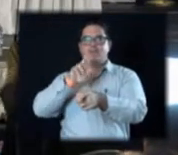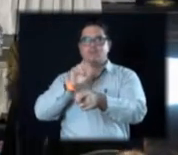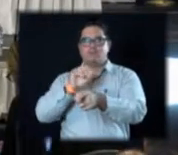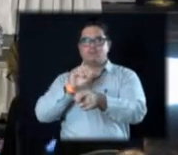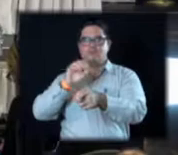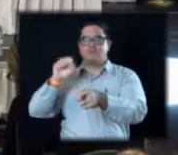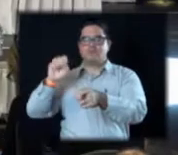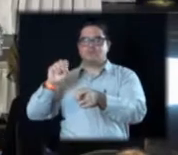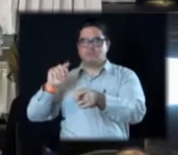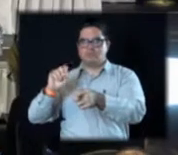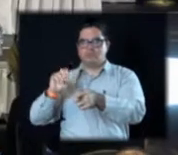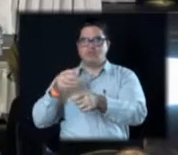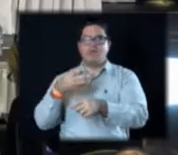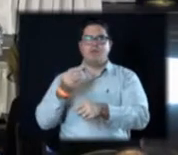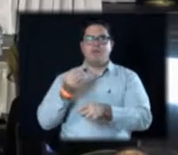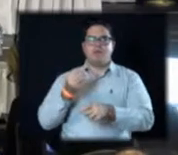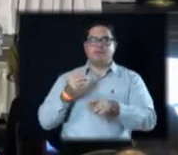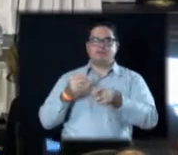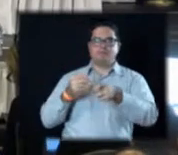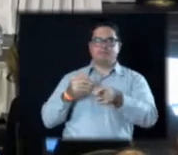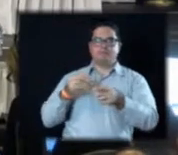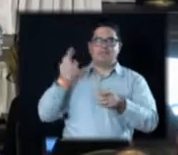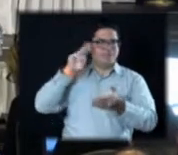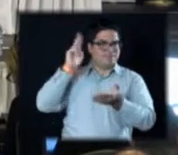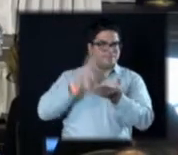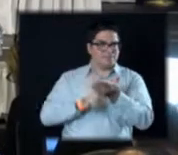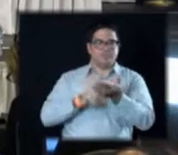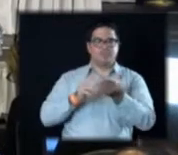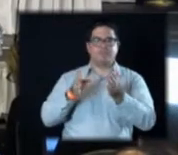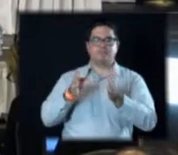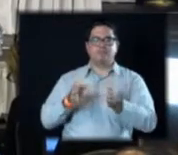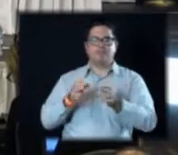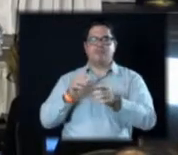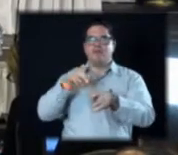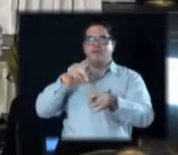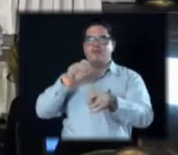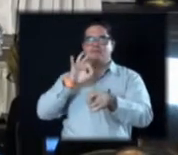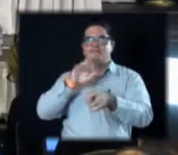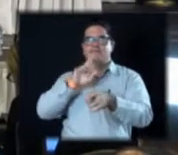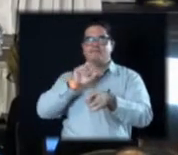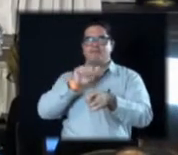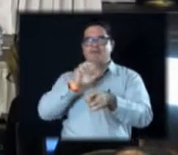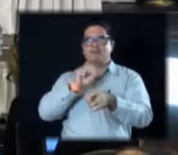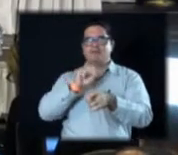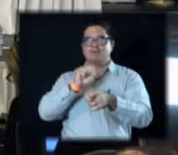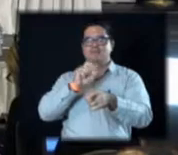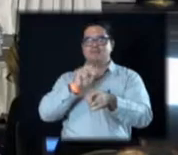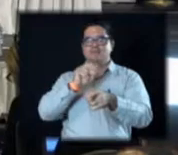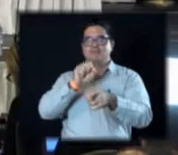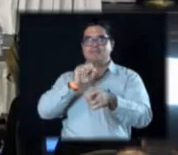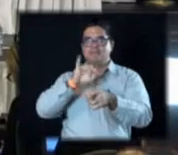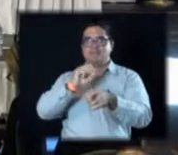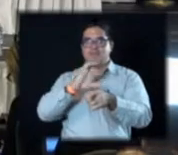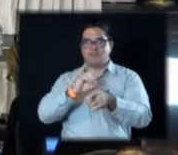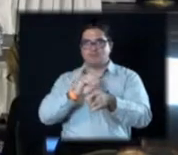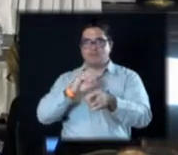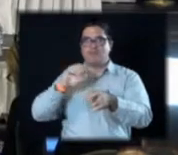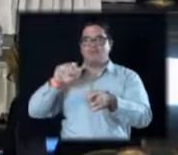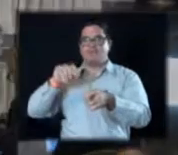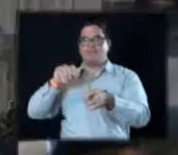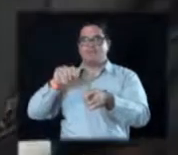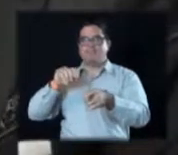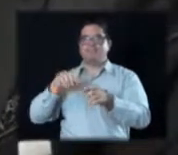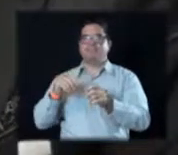finanzas y asistente secretario para manejo de impuestos, el señor Licea, y